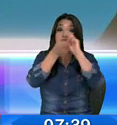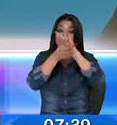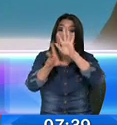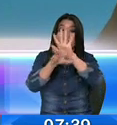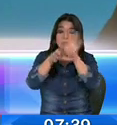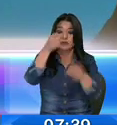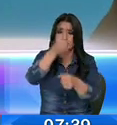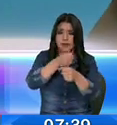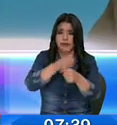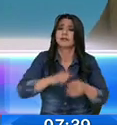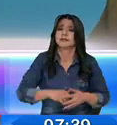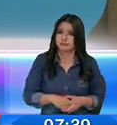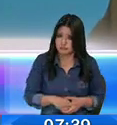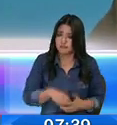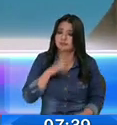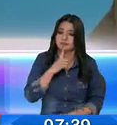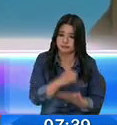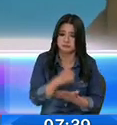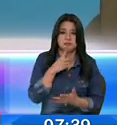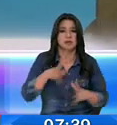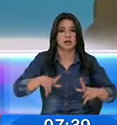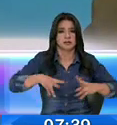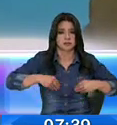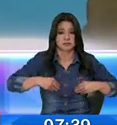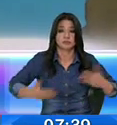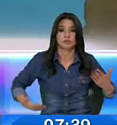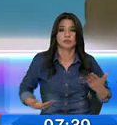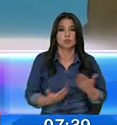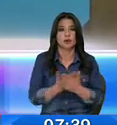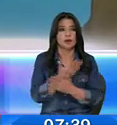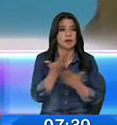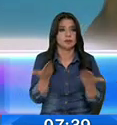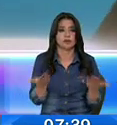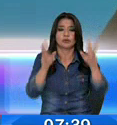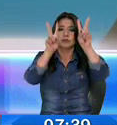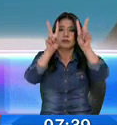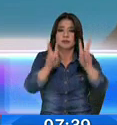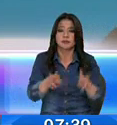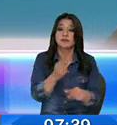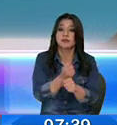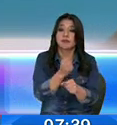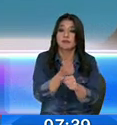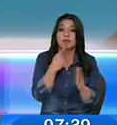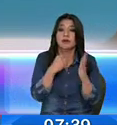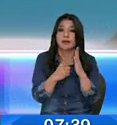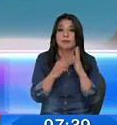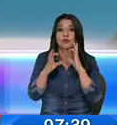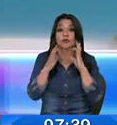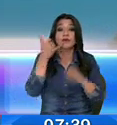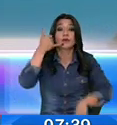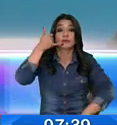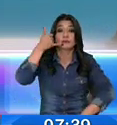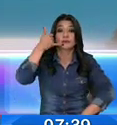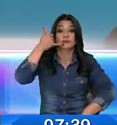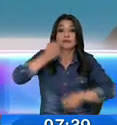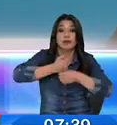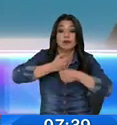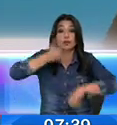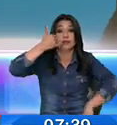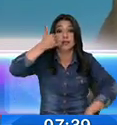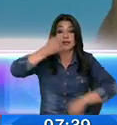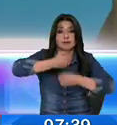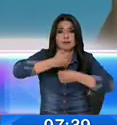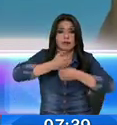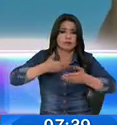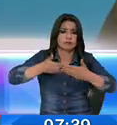laboral pues por supuesto porque hay nuevos esquemas de trabajo por ejemplo el teletrabajo que ahora recién se está tratando spears tiene